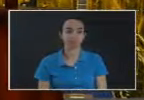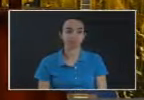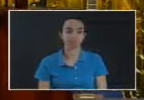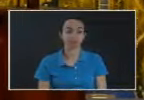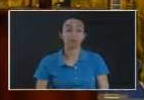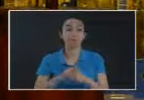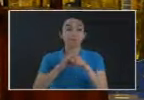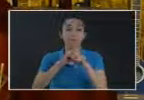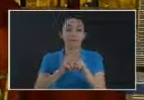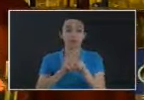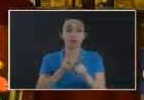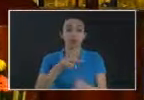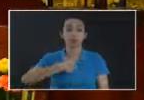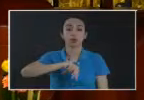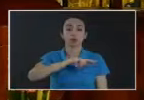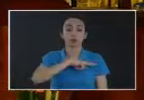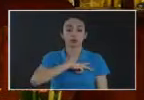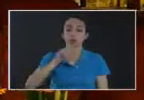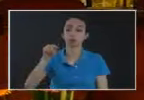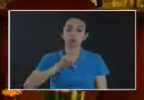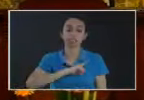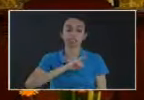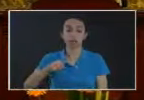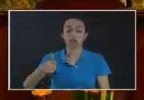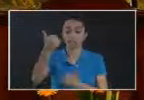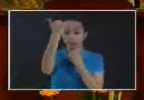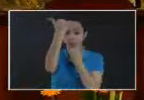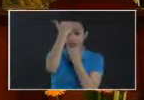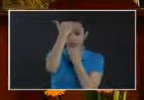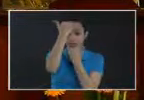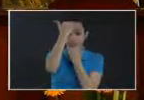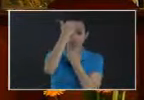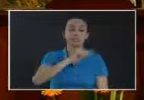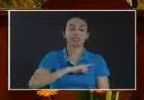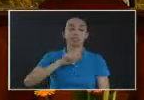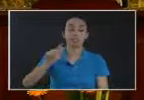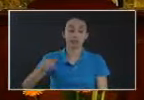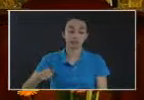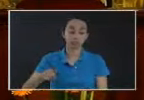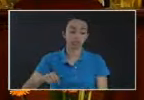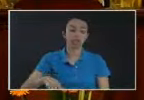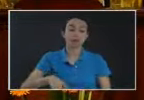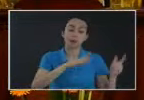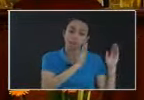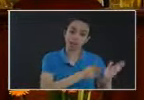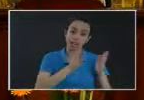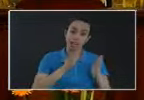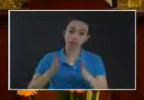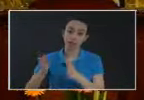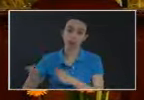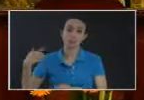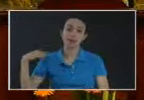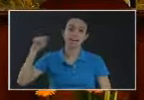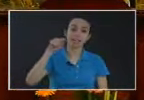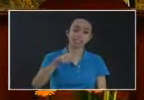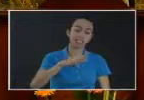Pero nosotros no estamos arrepentidos. Nosotros nos estamos preparando para ese glorioso